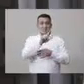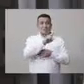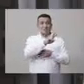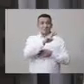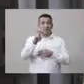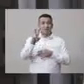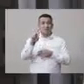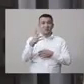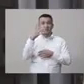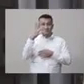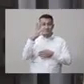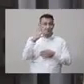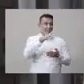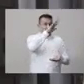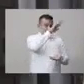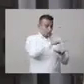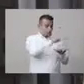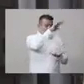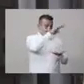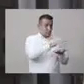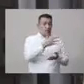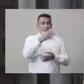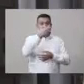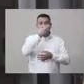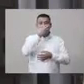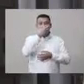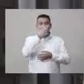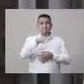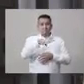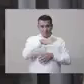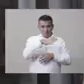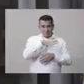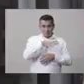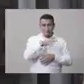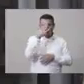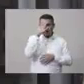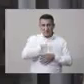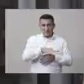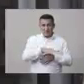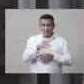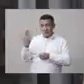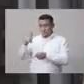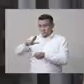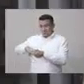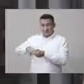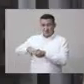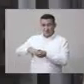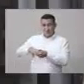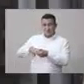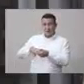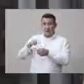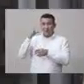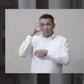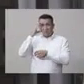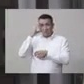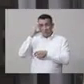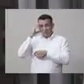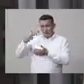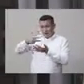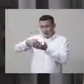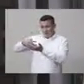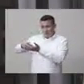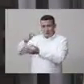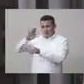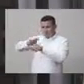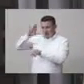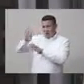ha incrementado considerablemente, al ritmo que vamos, nuestro sistema de salud podría pronto comenzar a